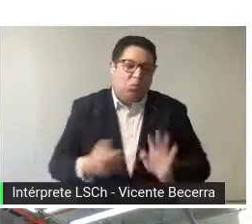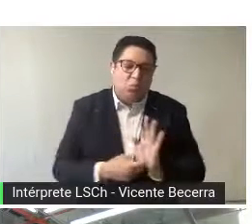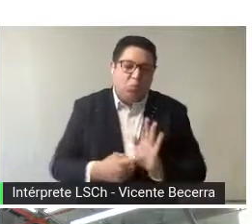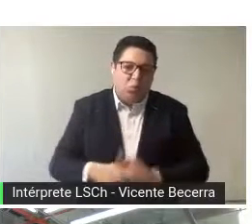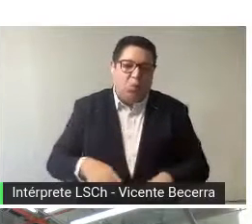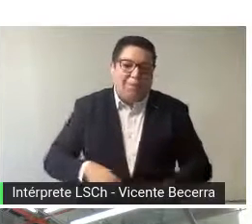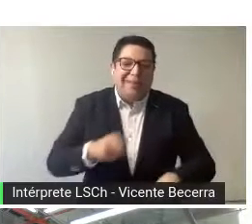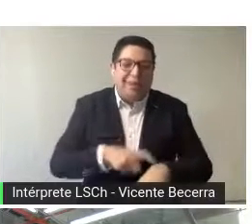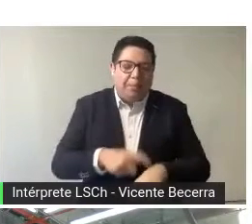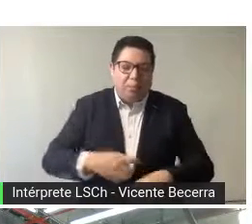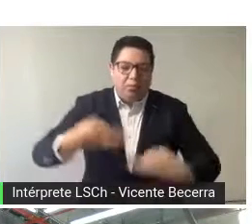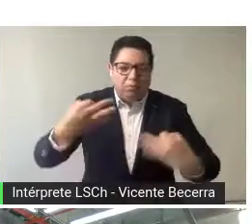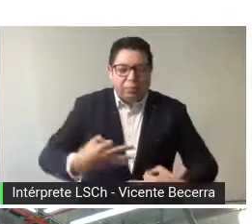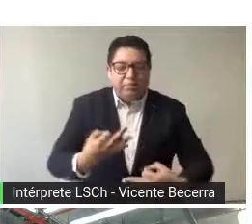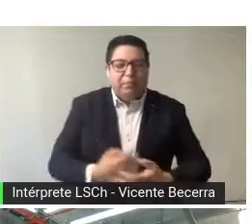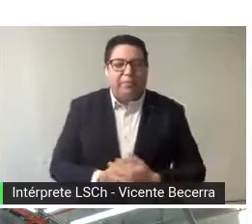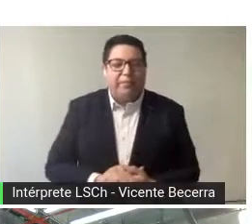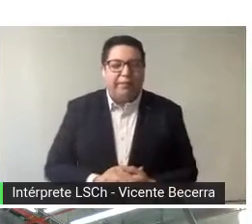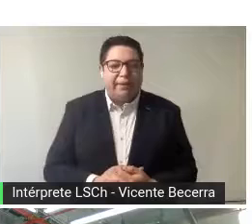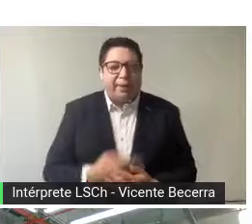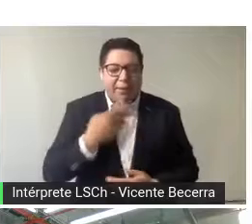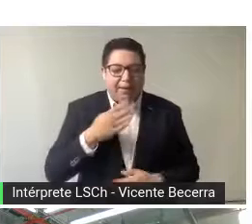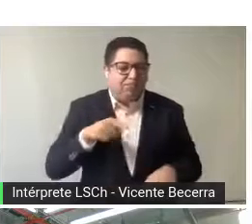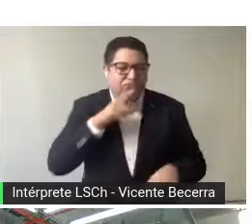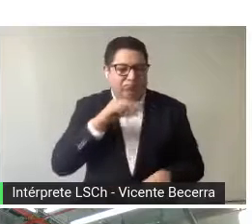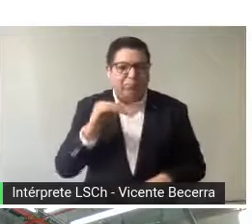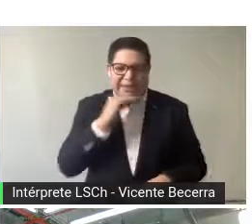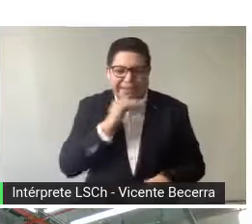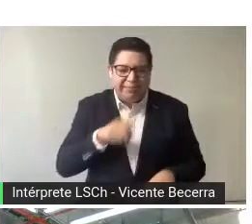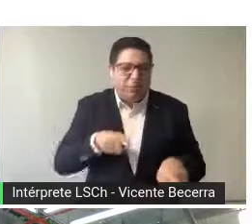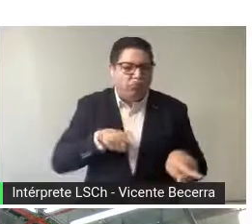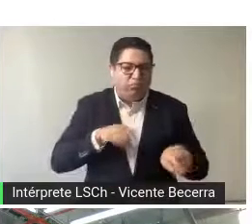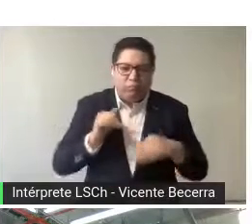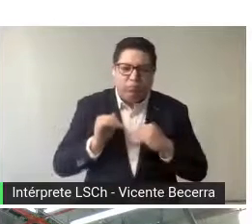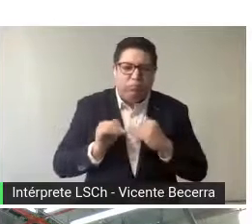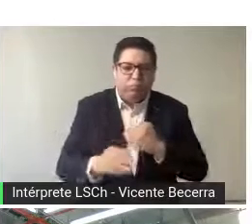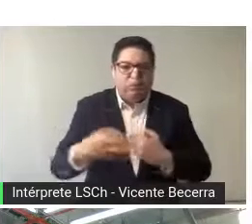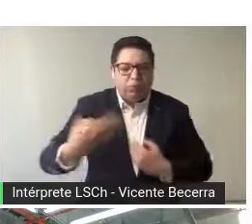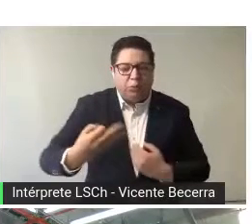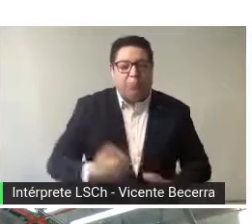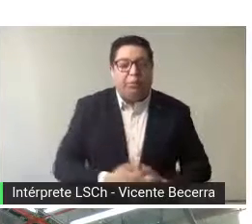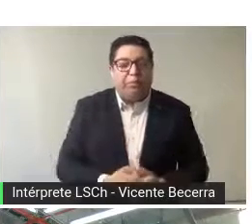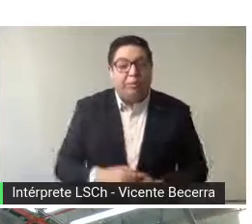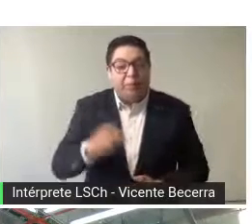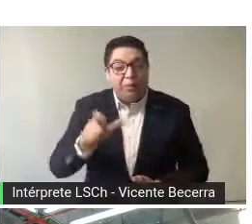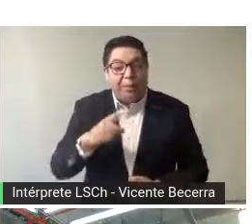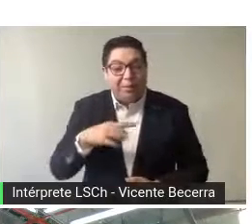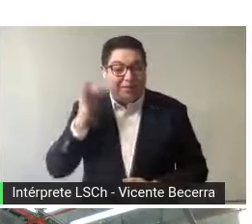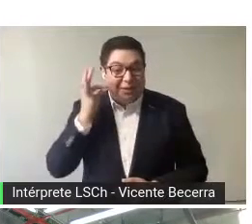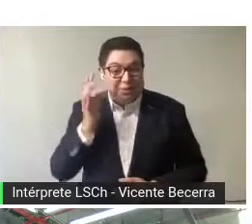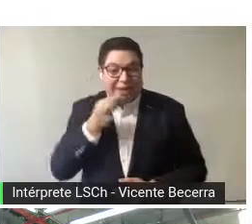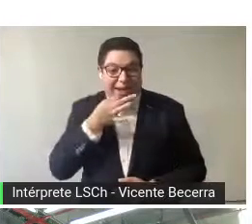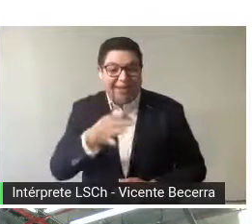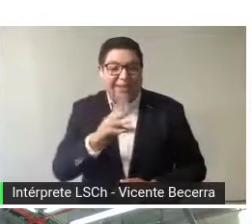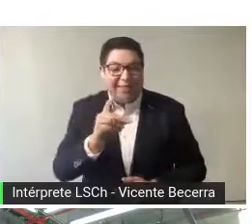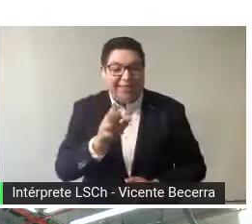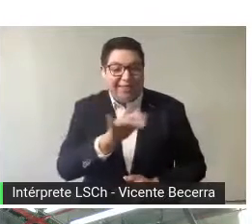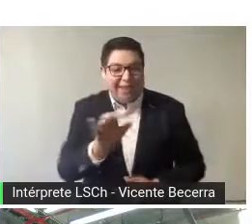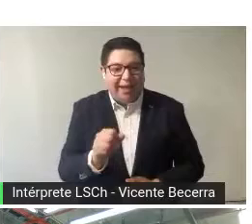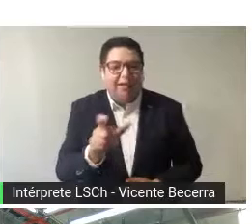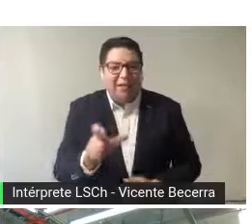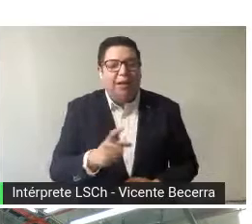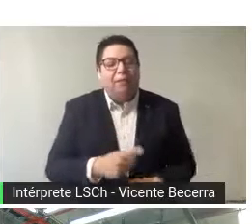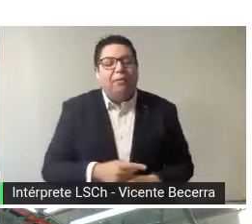oportuno, tiene que ser eficiente. Como decía la doctora Daza, muchas veces uno actúa en